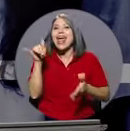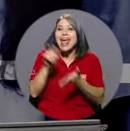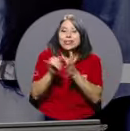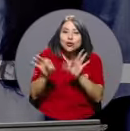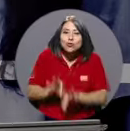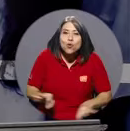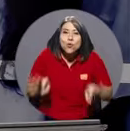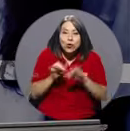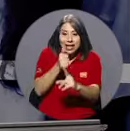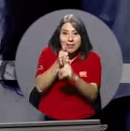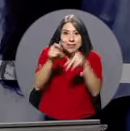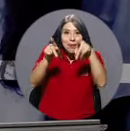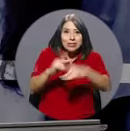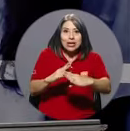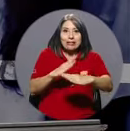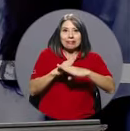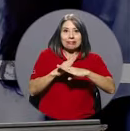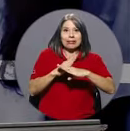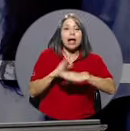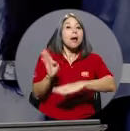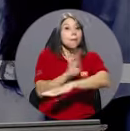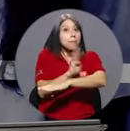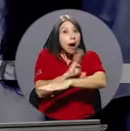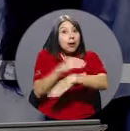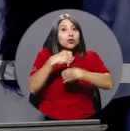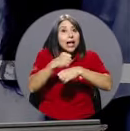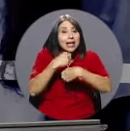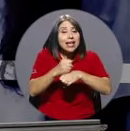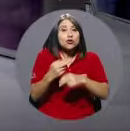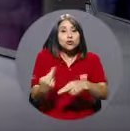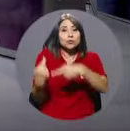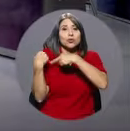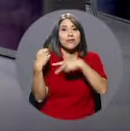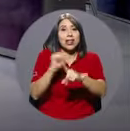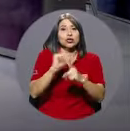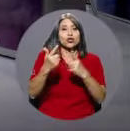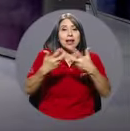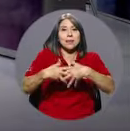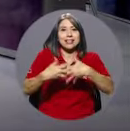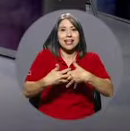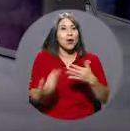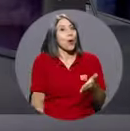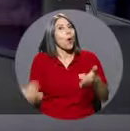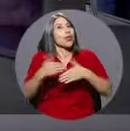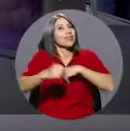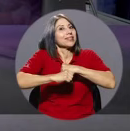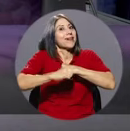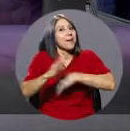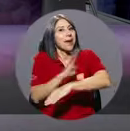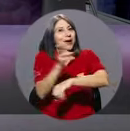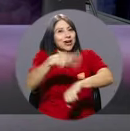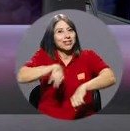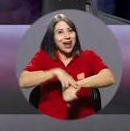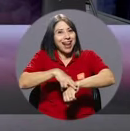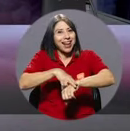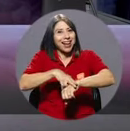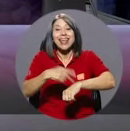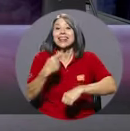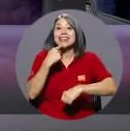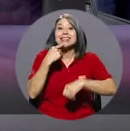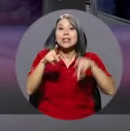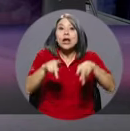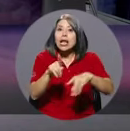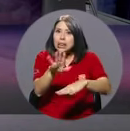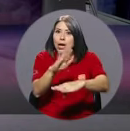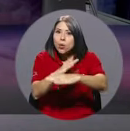hecho, bancos han hecho responsabilidad social empresarial, incluso, vuelvo a repetir aquí la cuña publicitaria para Banco Nacional, diciéndole a la gente,